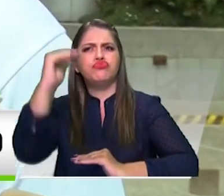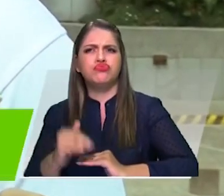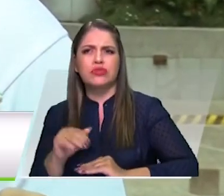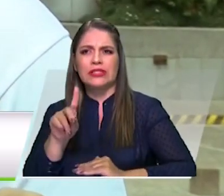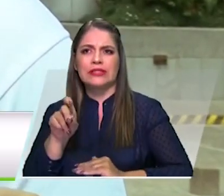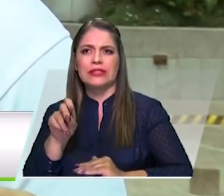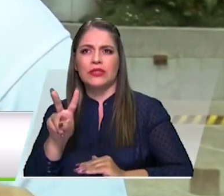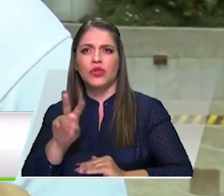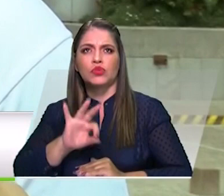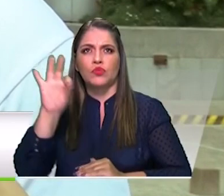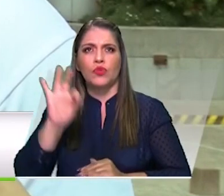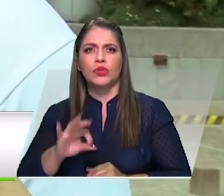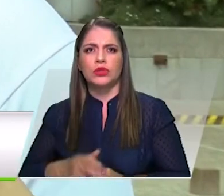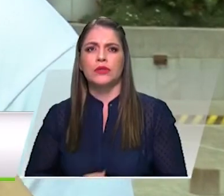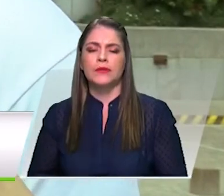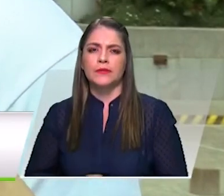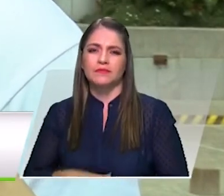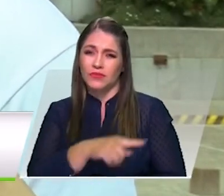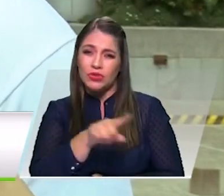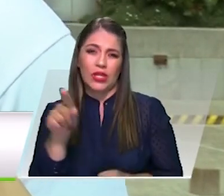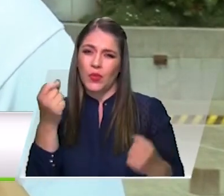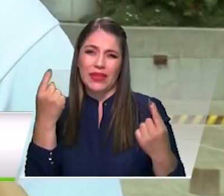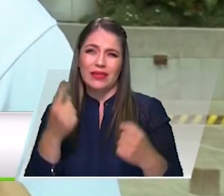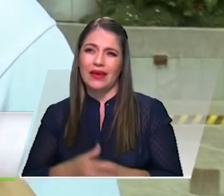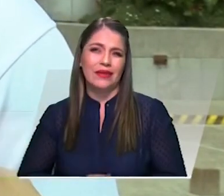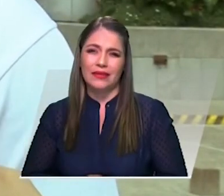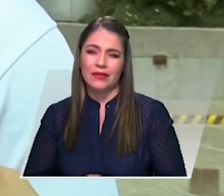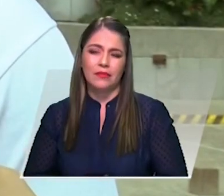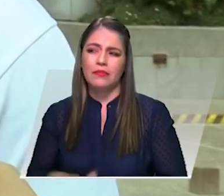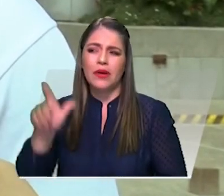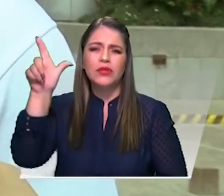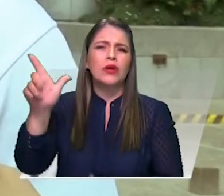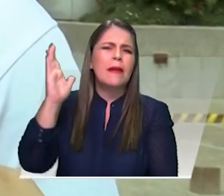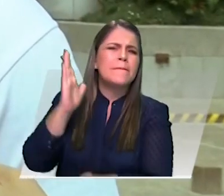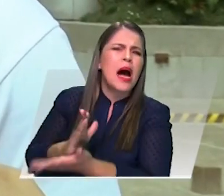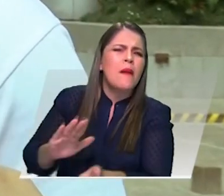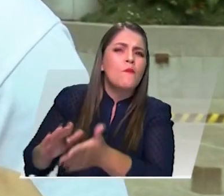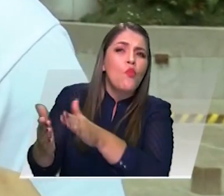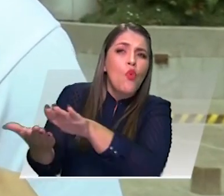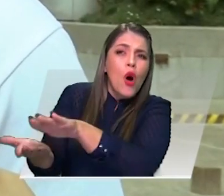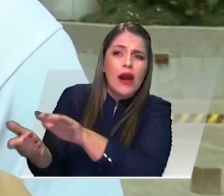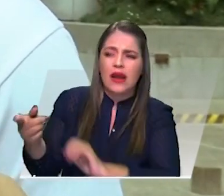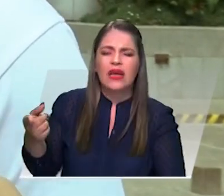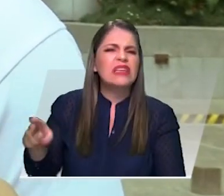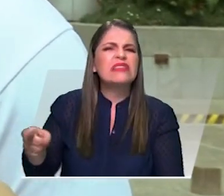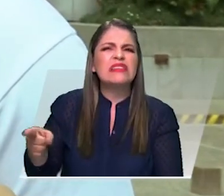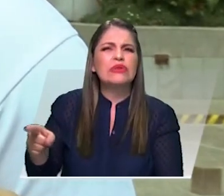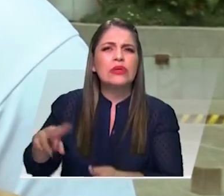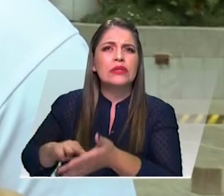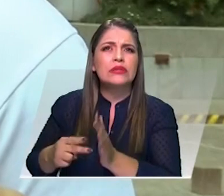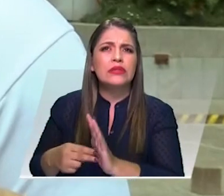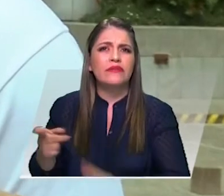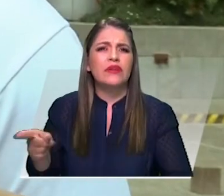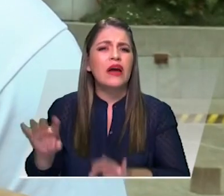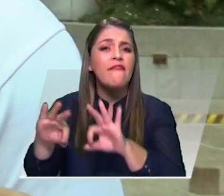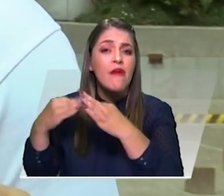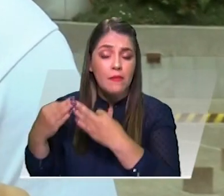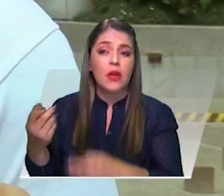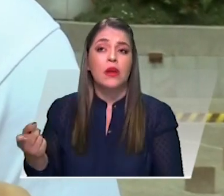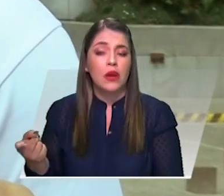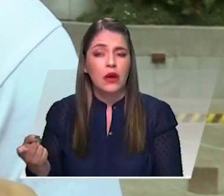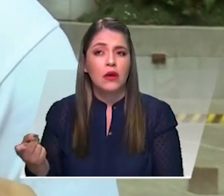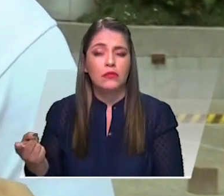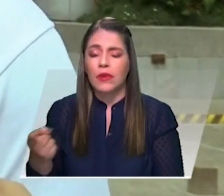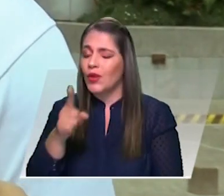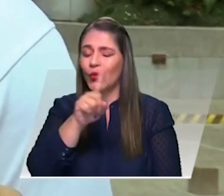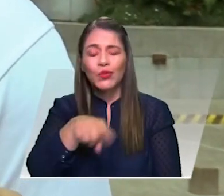que implica la muerte de una vida en un incidente vial, lo que genera en términos de desarrollo económico para esa familia, porque muchas de estas